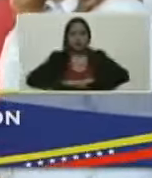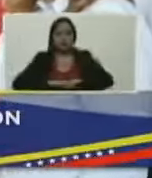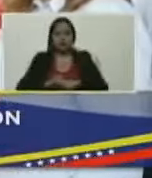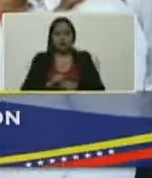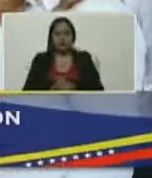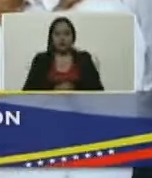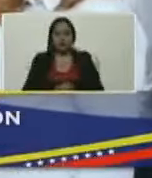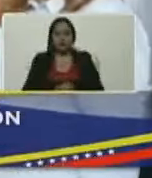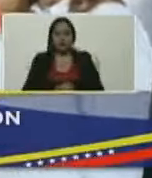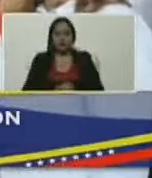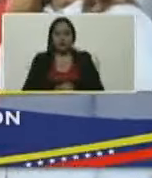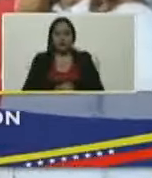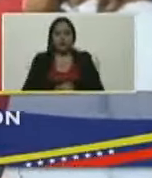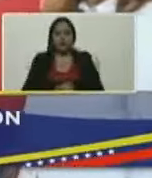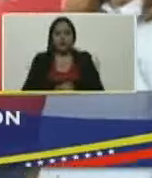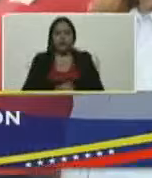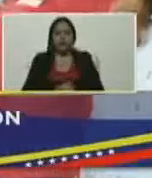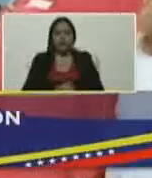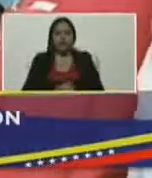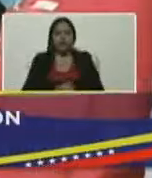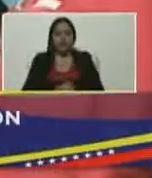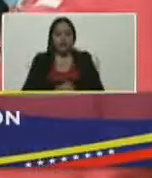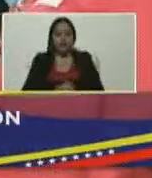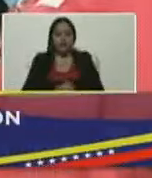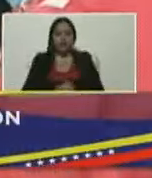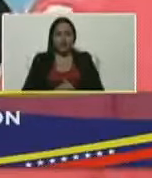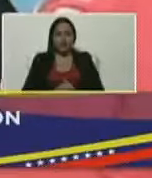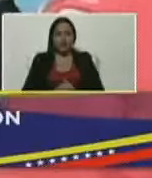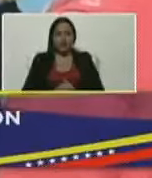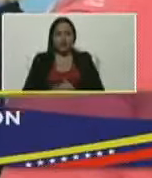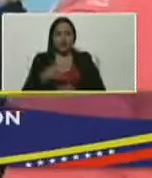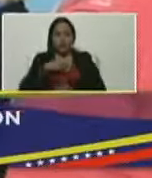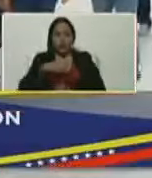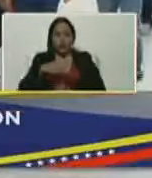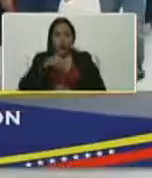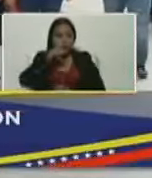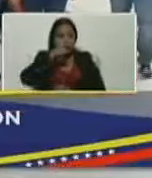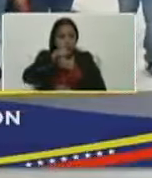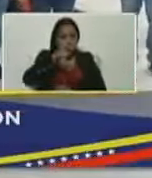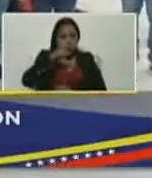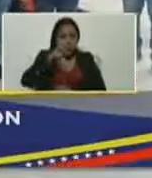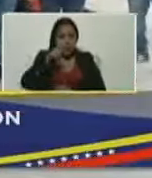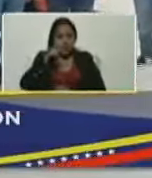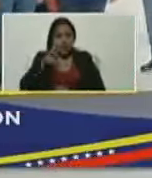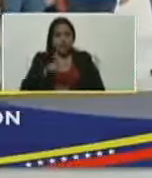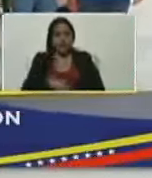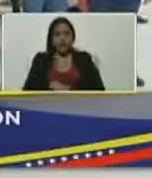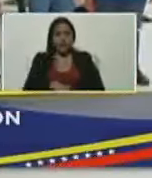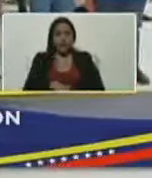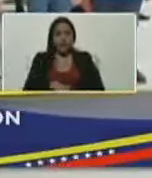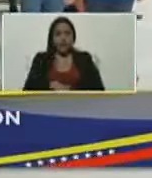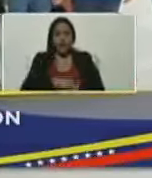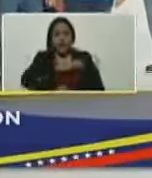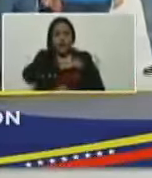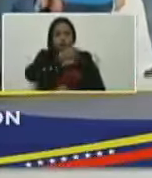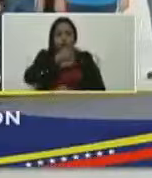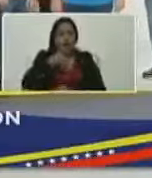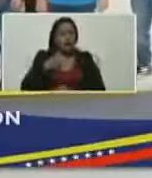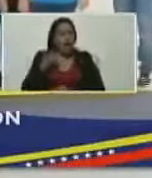comunitarias militares, y le metimos intensamente, directora, y me da una gran